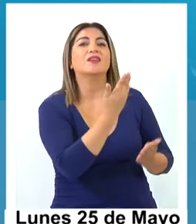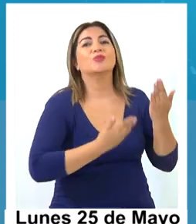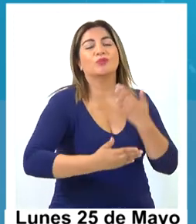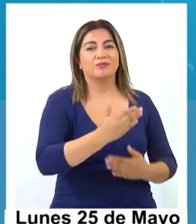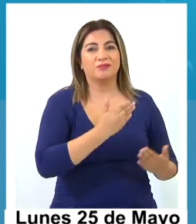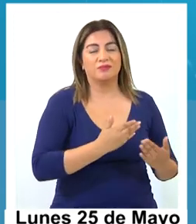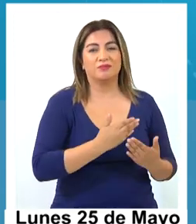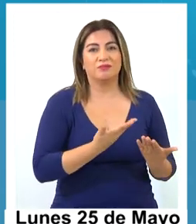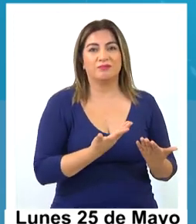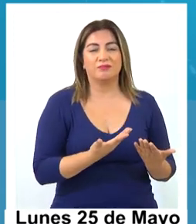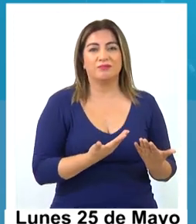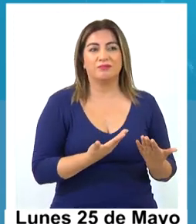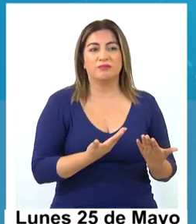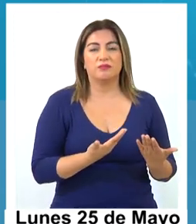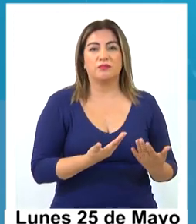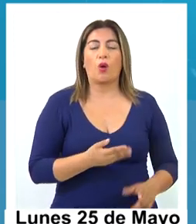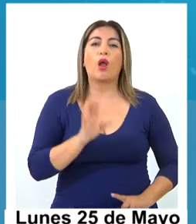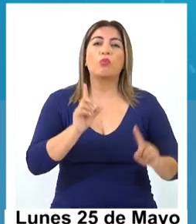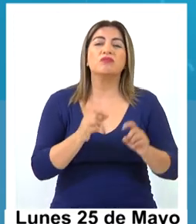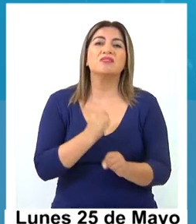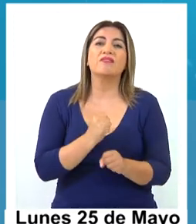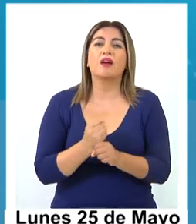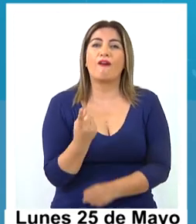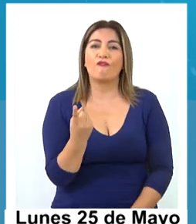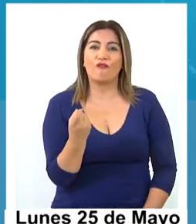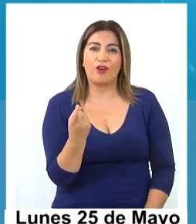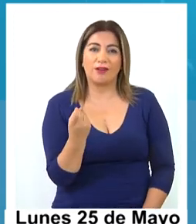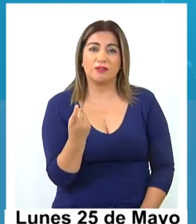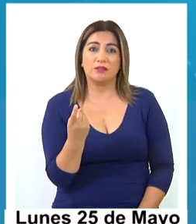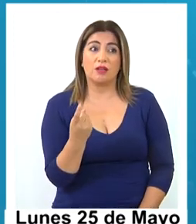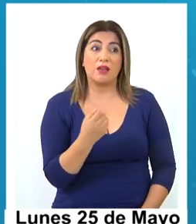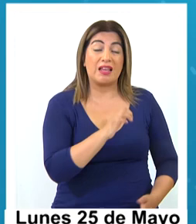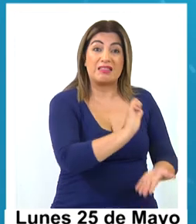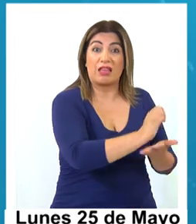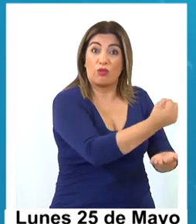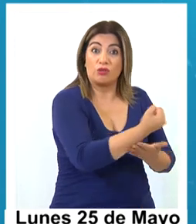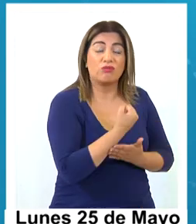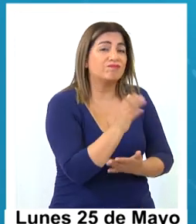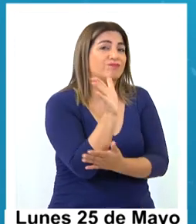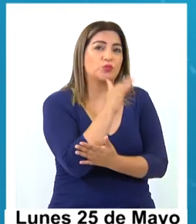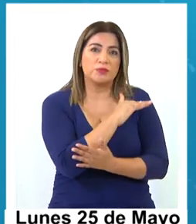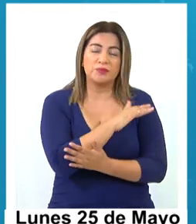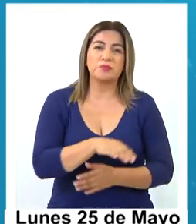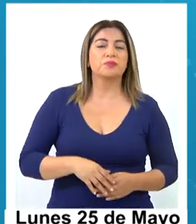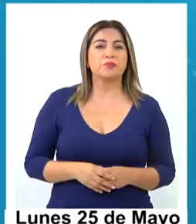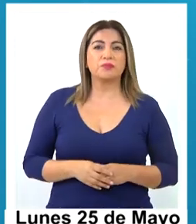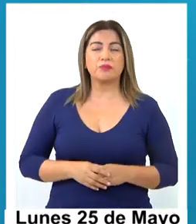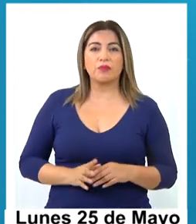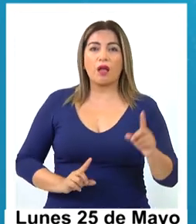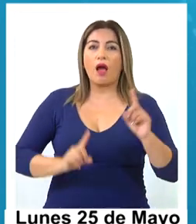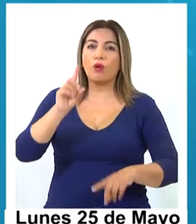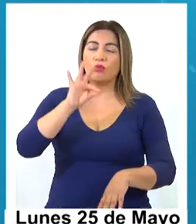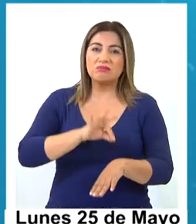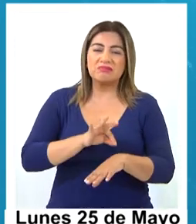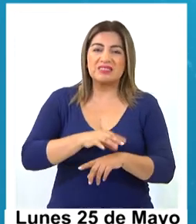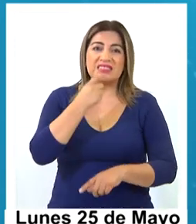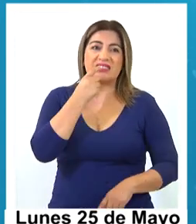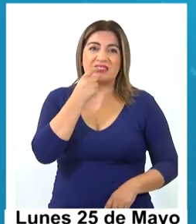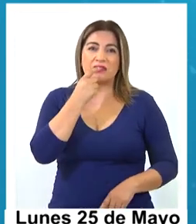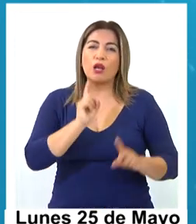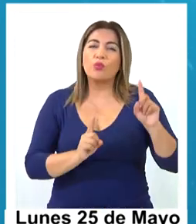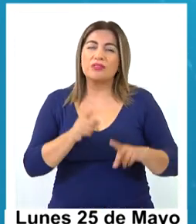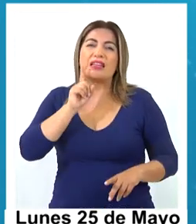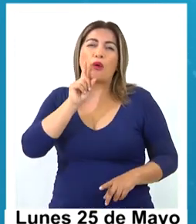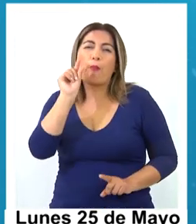del trabajo trabajar o trabajamos a un horario y no hay ningún tipo de ayuda a ello nunca bueno hay algunos que si